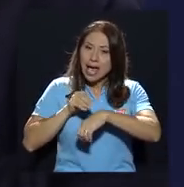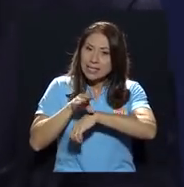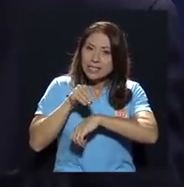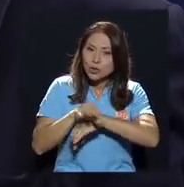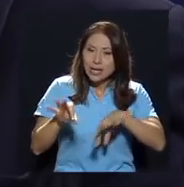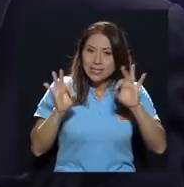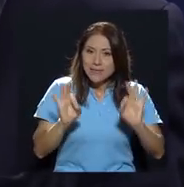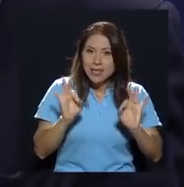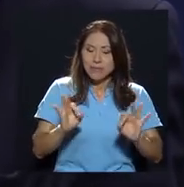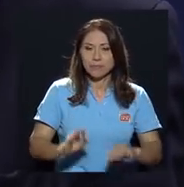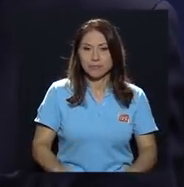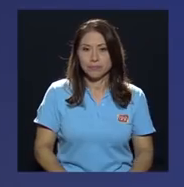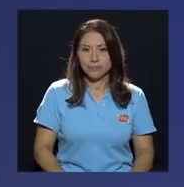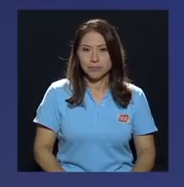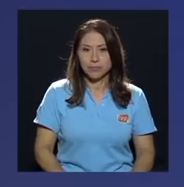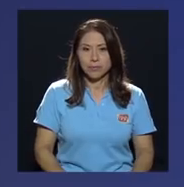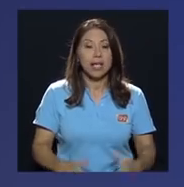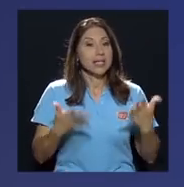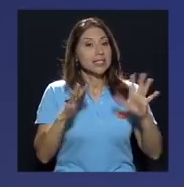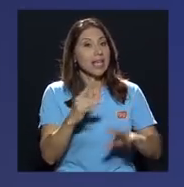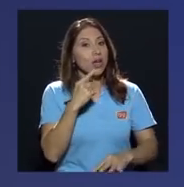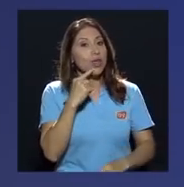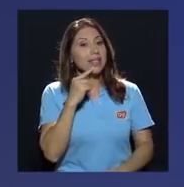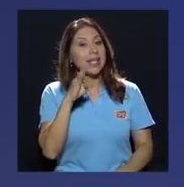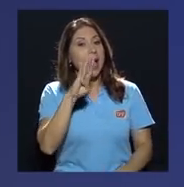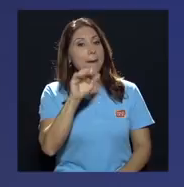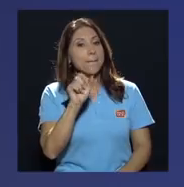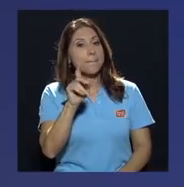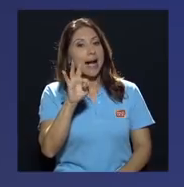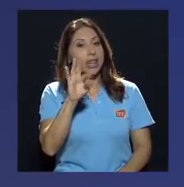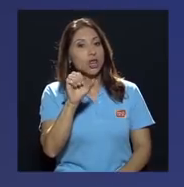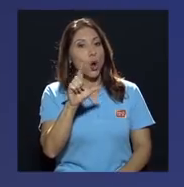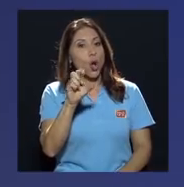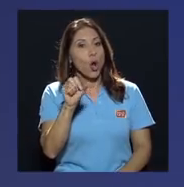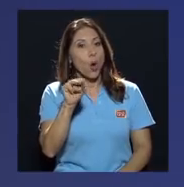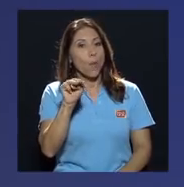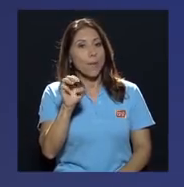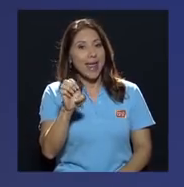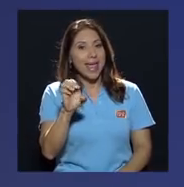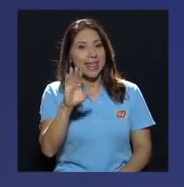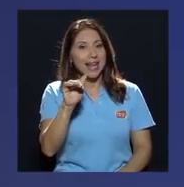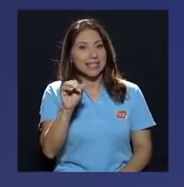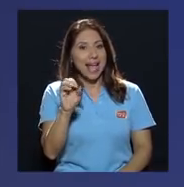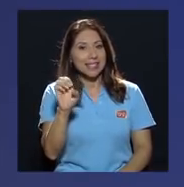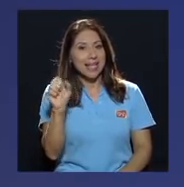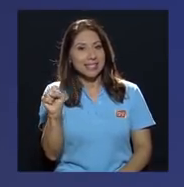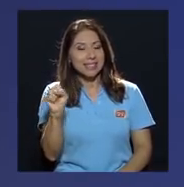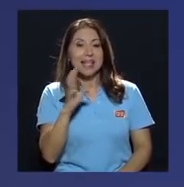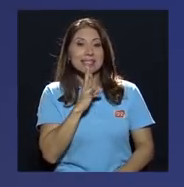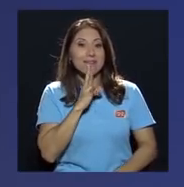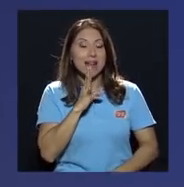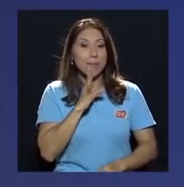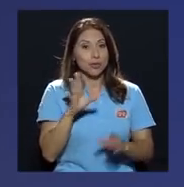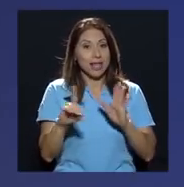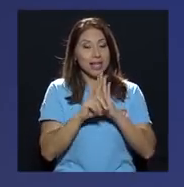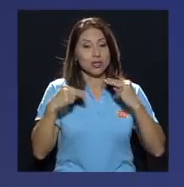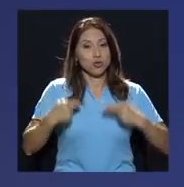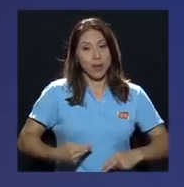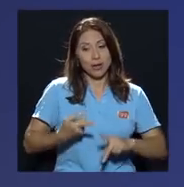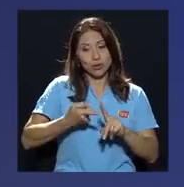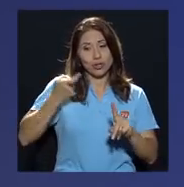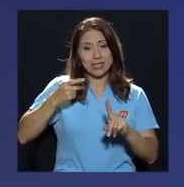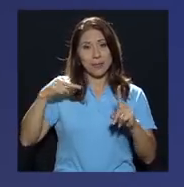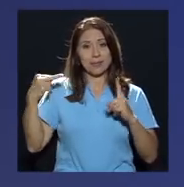asesorarse bien ya lo decía bartolomé de las casas cuando hablamos de los derechos humanos desde una perspectiva histórica